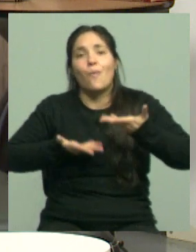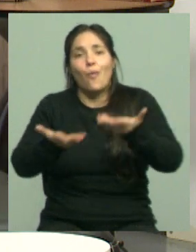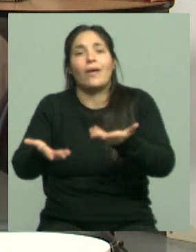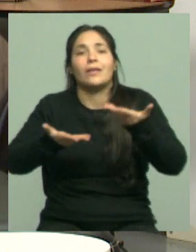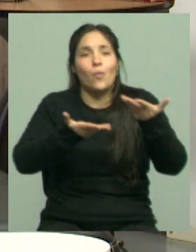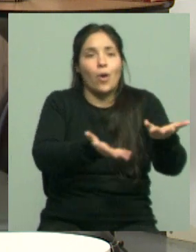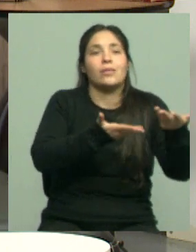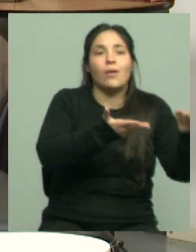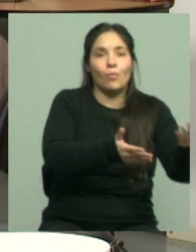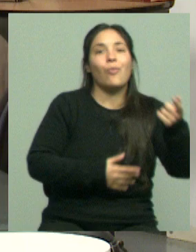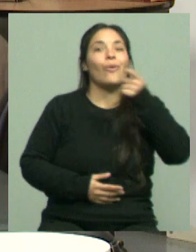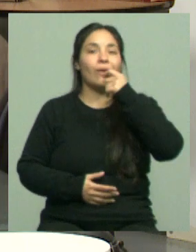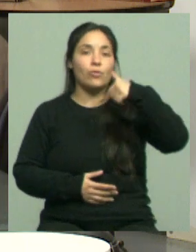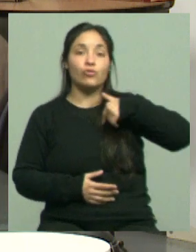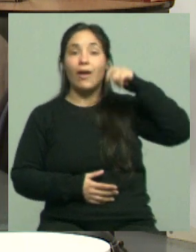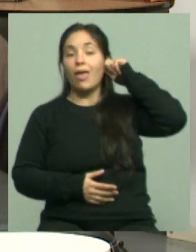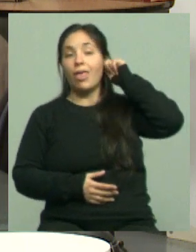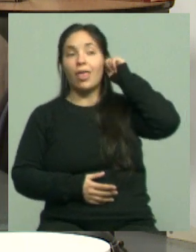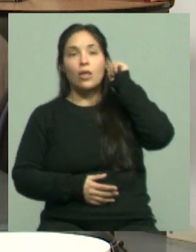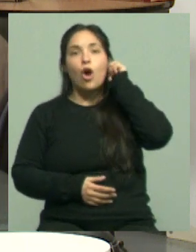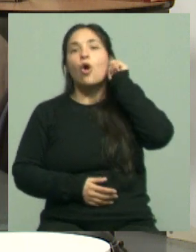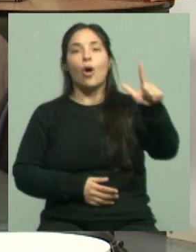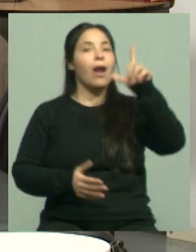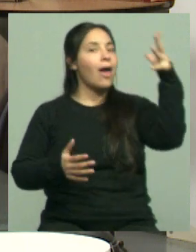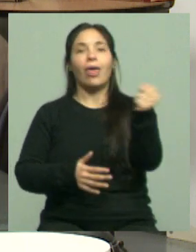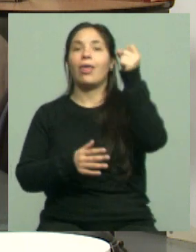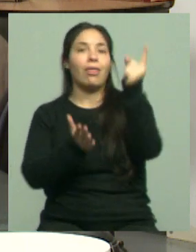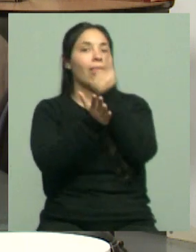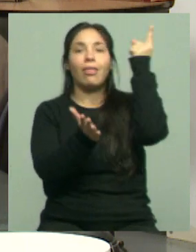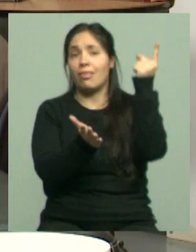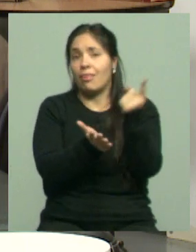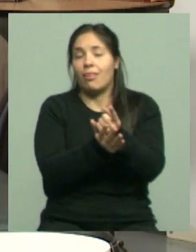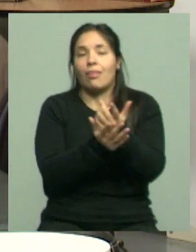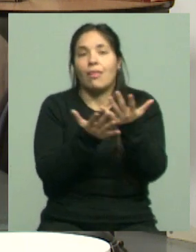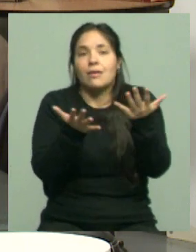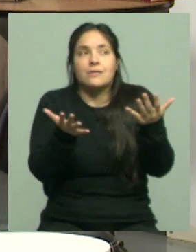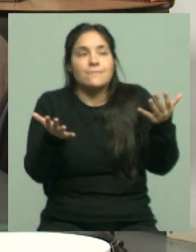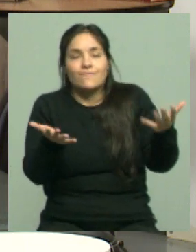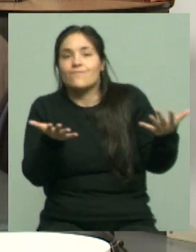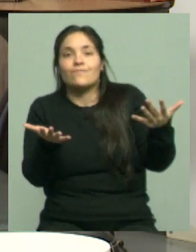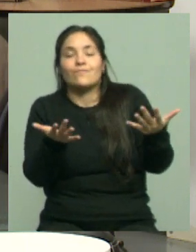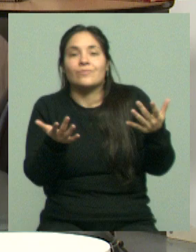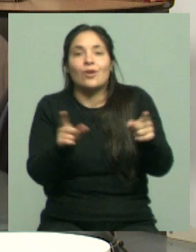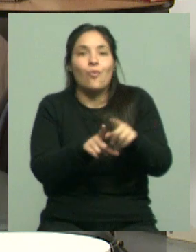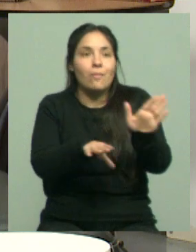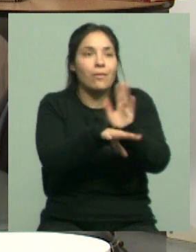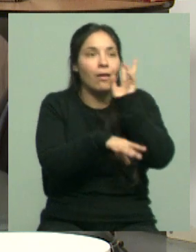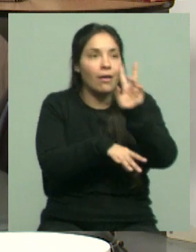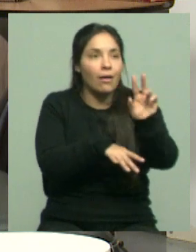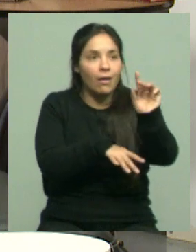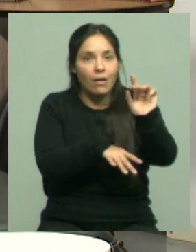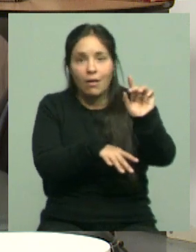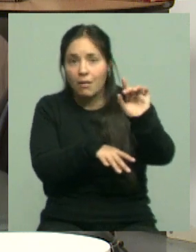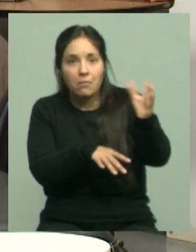mis metas en tal edad o que estoy acercándome a mis 30 y tal vez no estoy en donde quería estar, no es como una situación